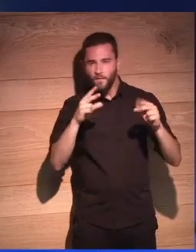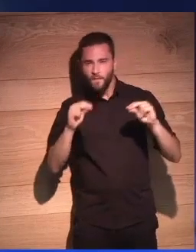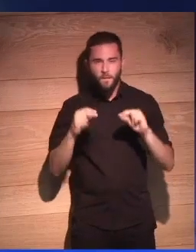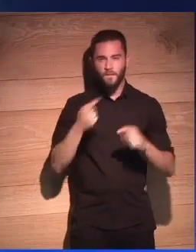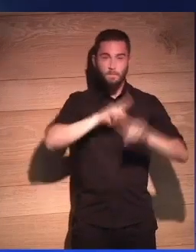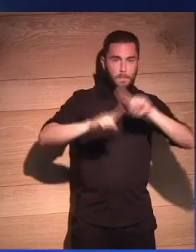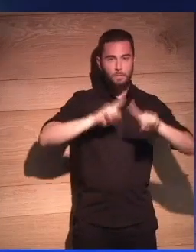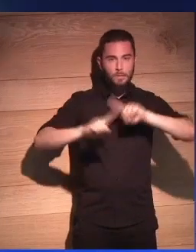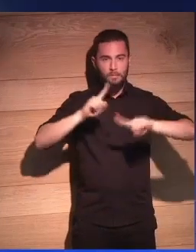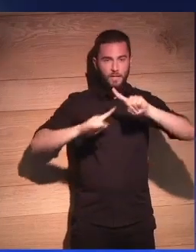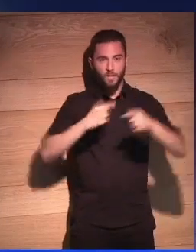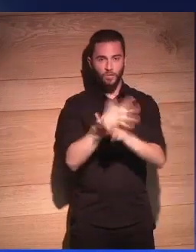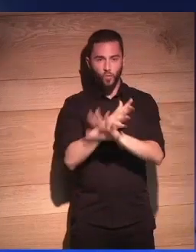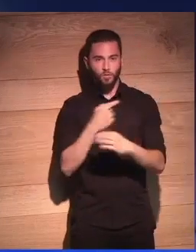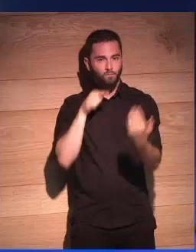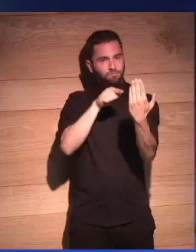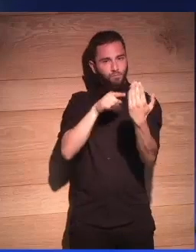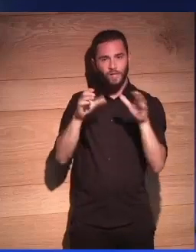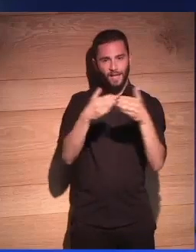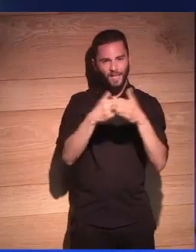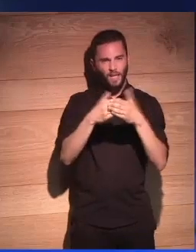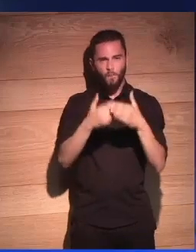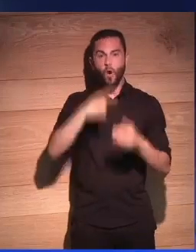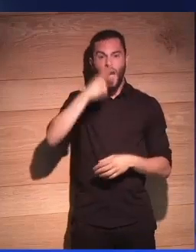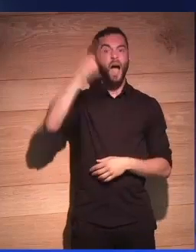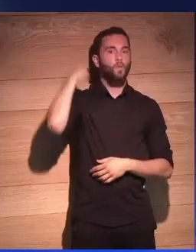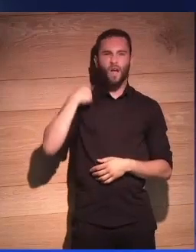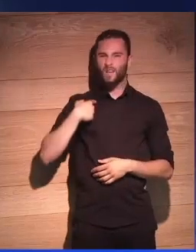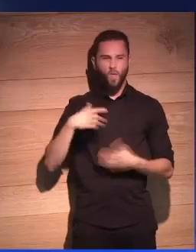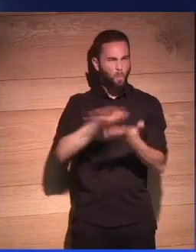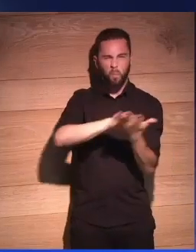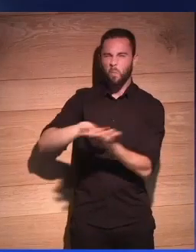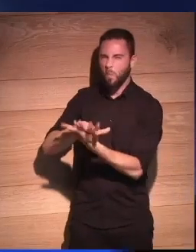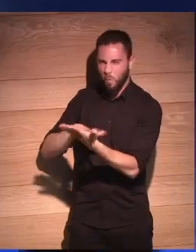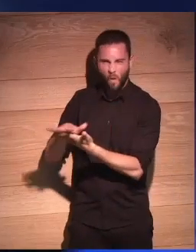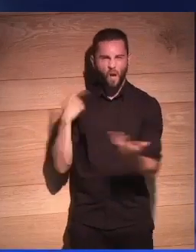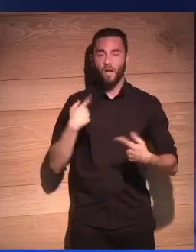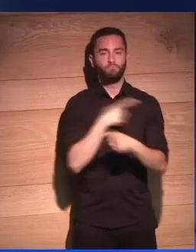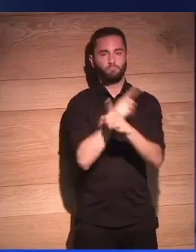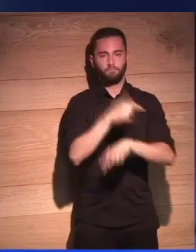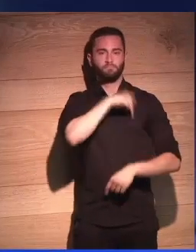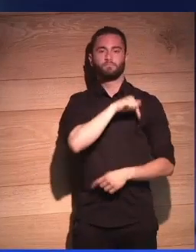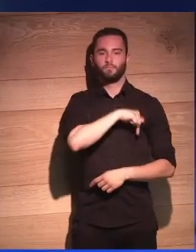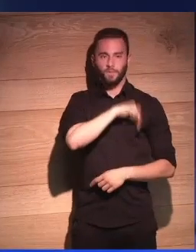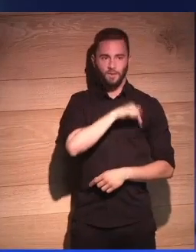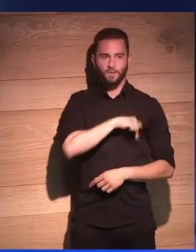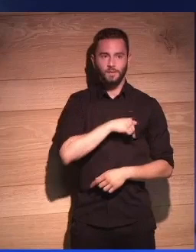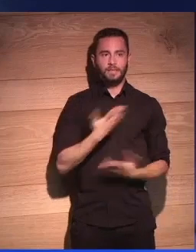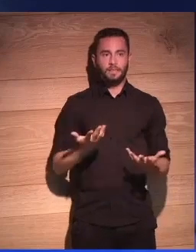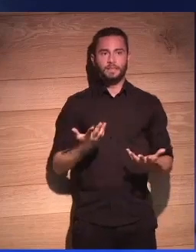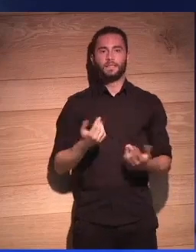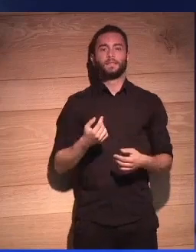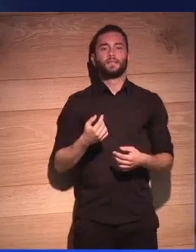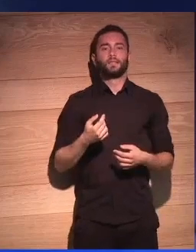problemas, jugando contra un equipo que habíamos aniquilado el año anterior, y yo sentía los nervios y hasta la